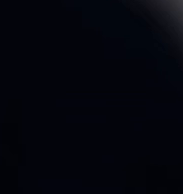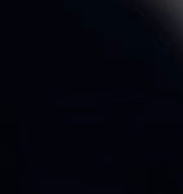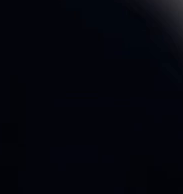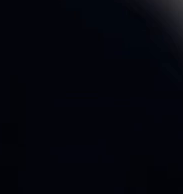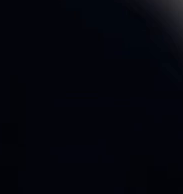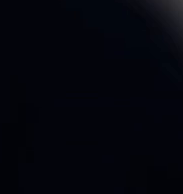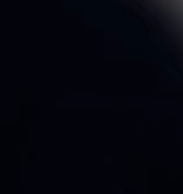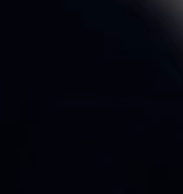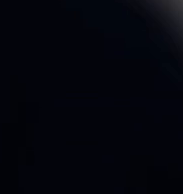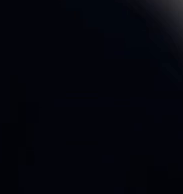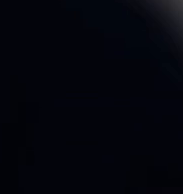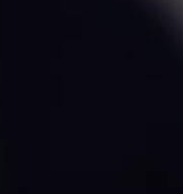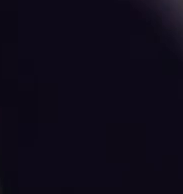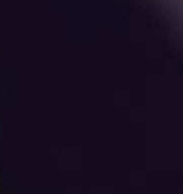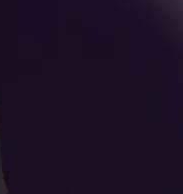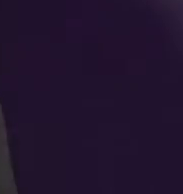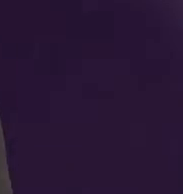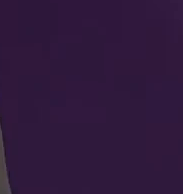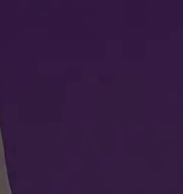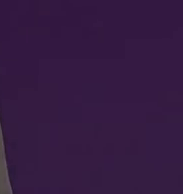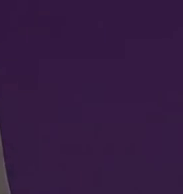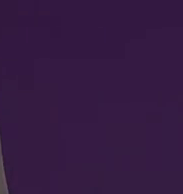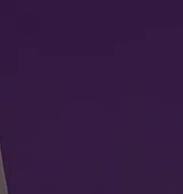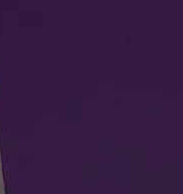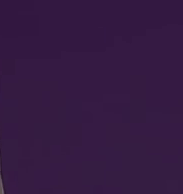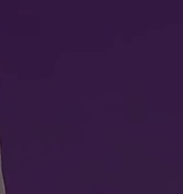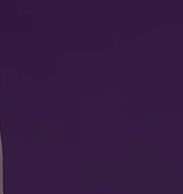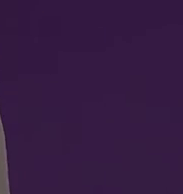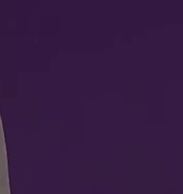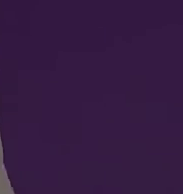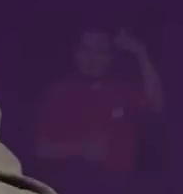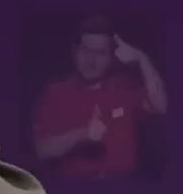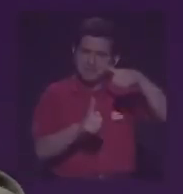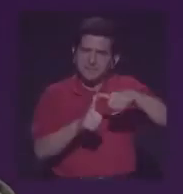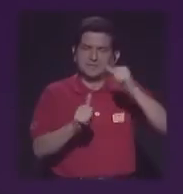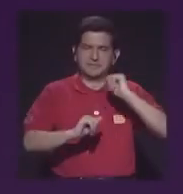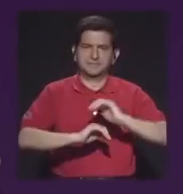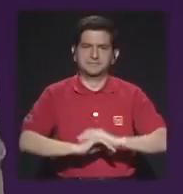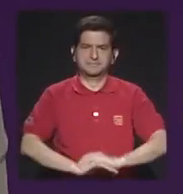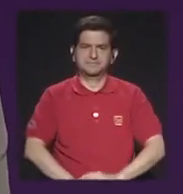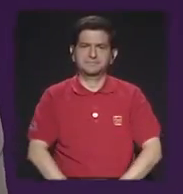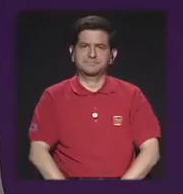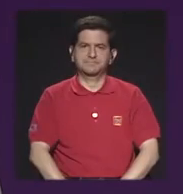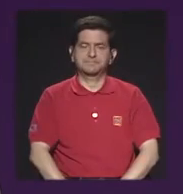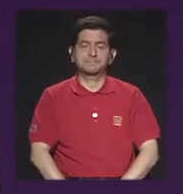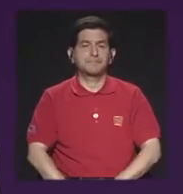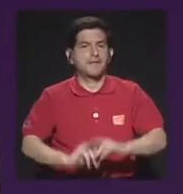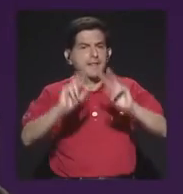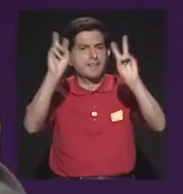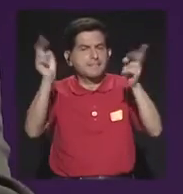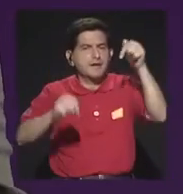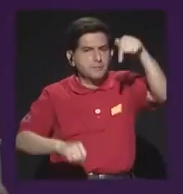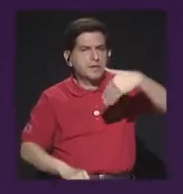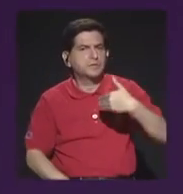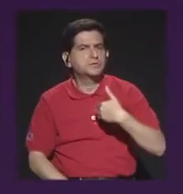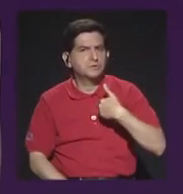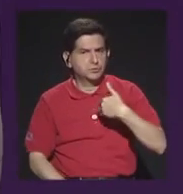también, pues Tatiana será inolvidable. El tema de hoy,